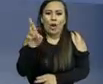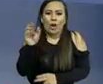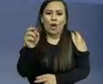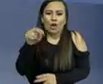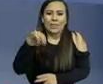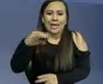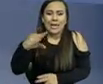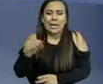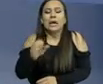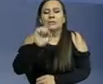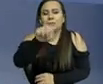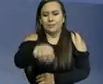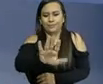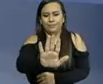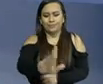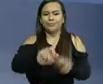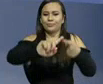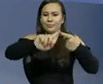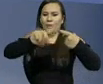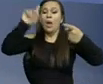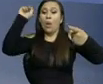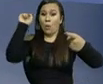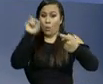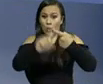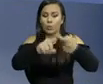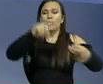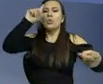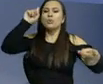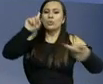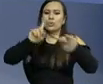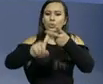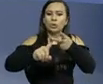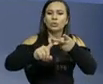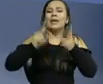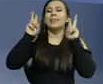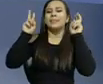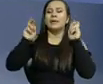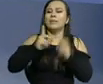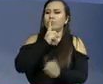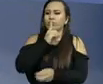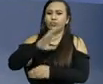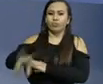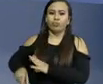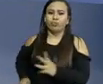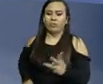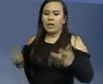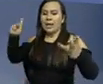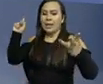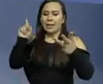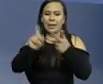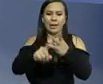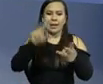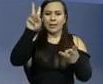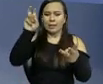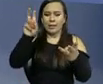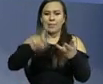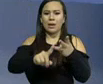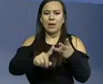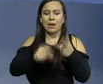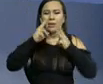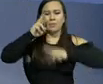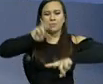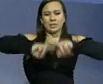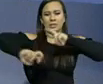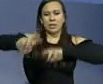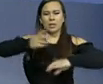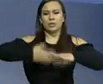tenemos también el caso arroz verde el caso lucas majano tenemos el tema este de la investigación